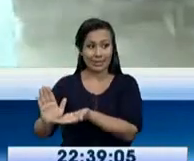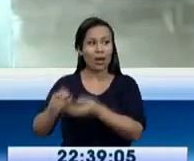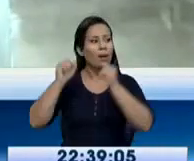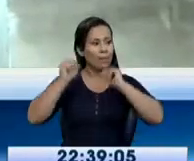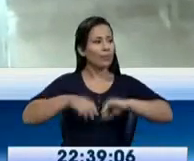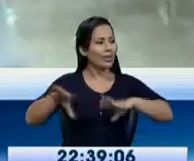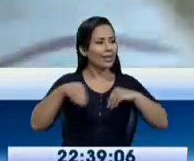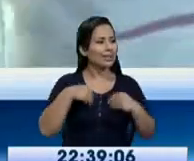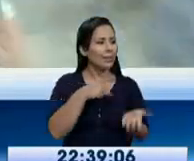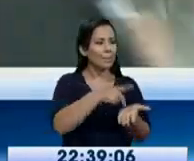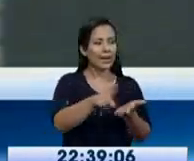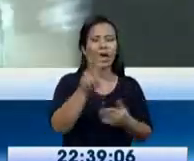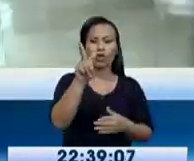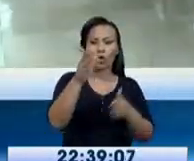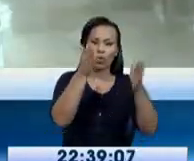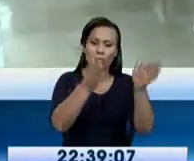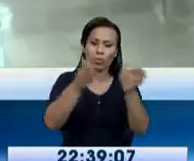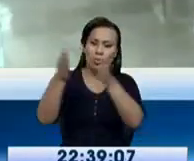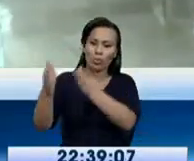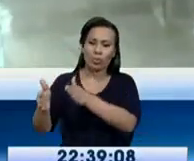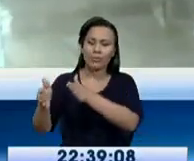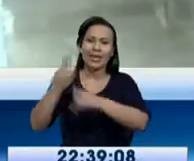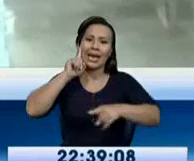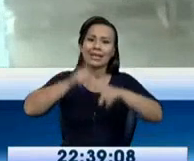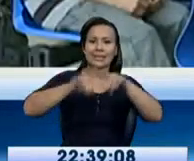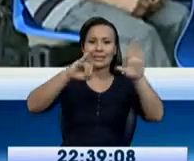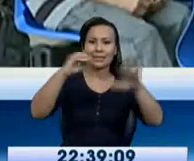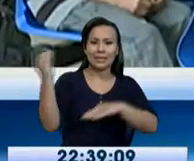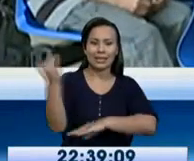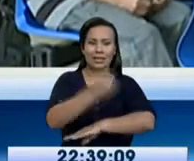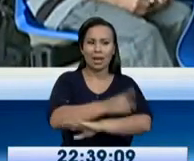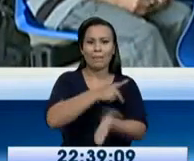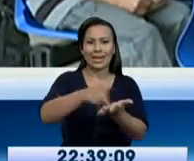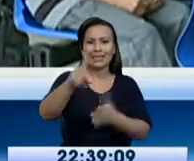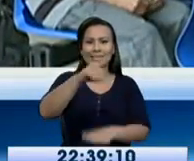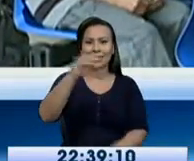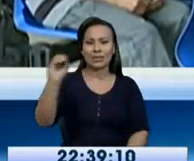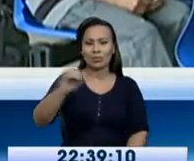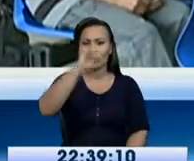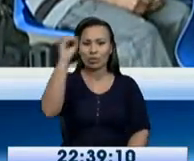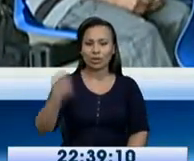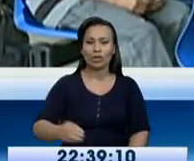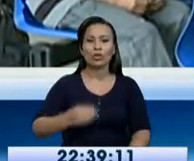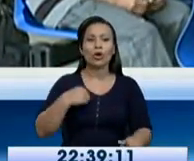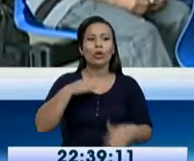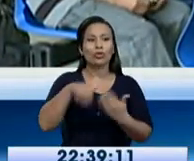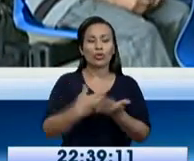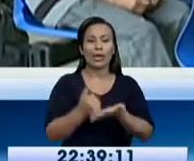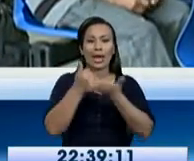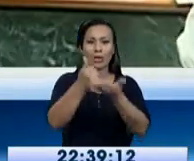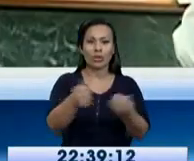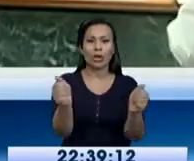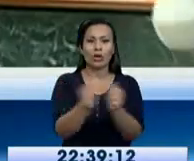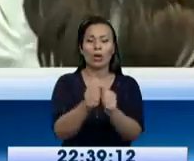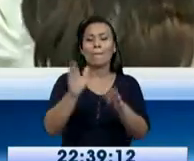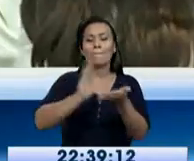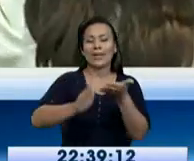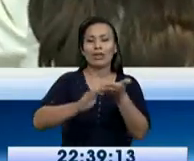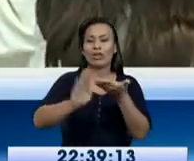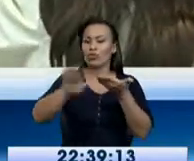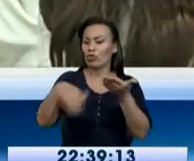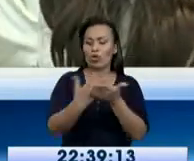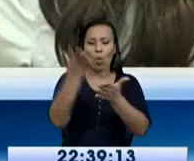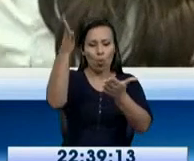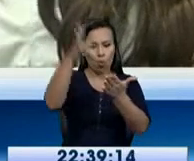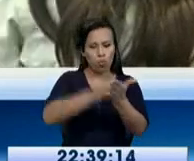pueda ser cancelada en dos periodos. Hasta 60 días deberán pagar el 100% del capital y se benefician con la condonación del 90%.